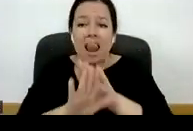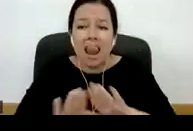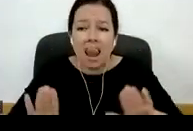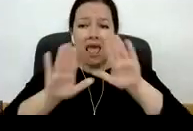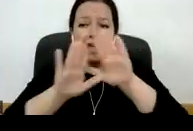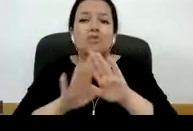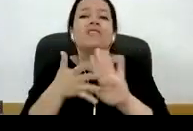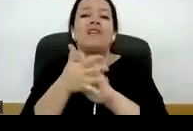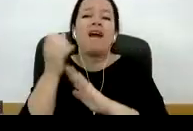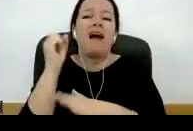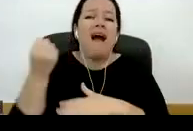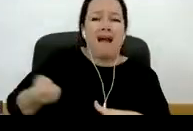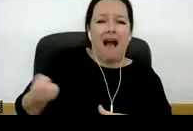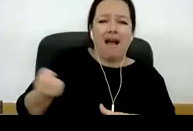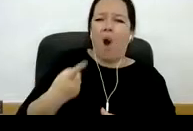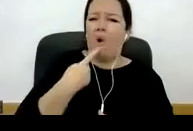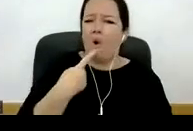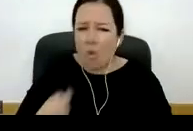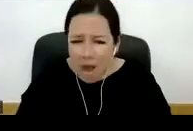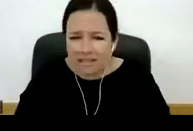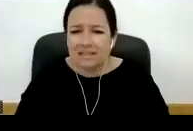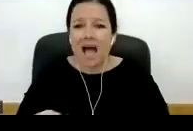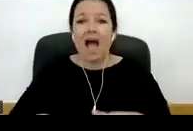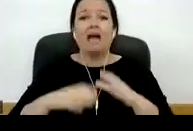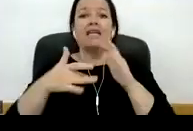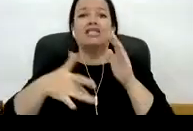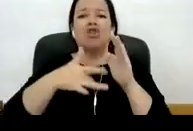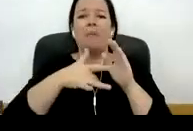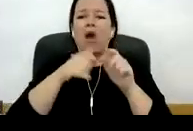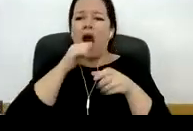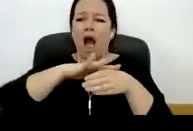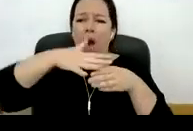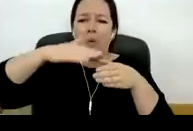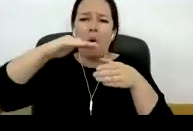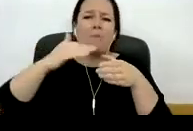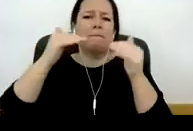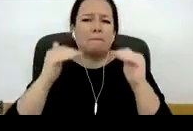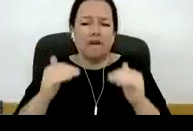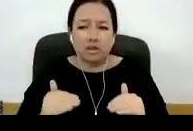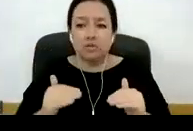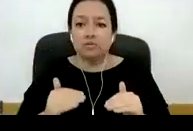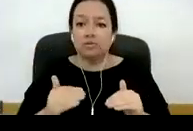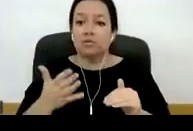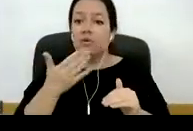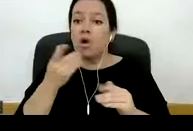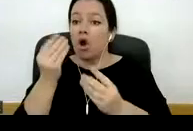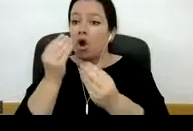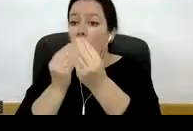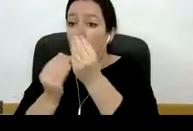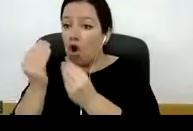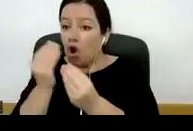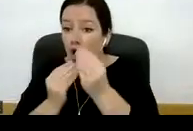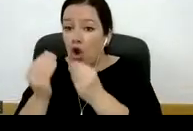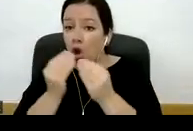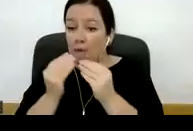es el estreñimiento, disminuyen las secreciones digestivas, vamos a estar satisfechos con el alimento, aun